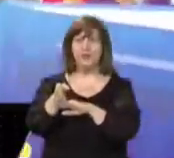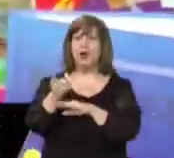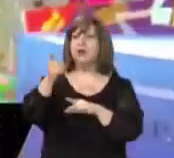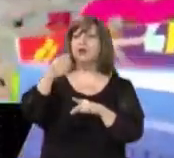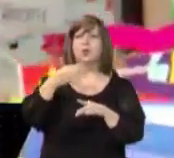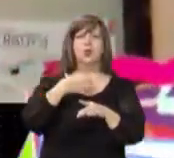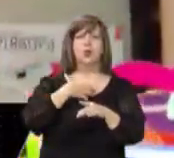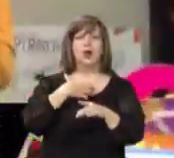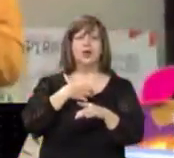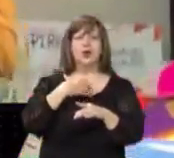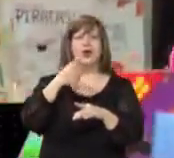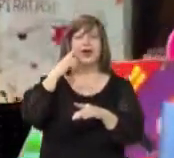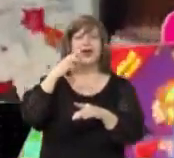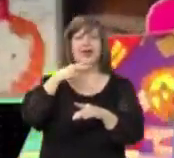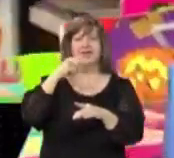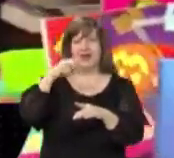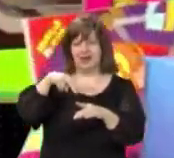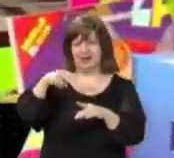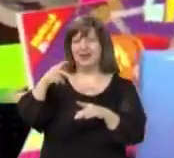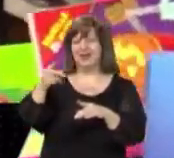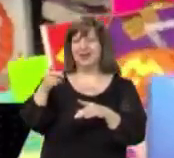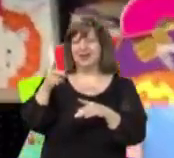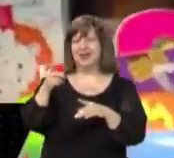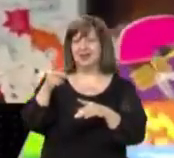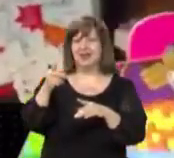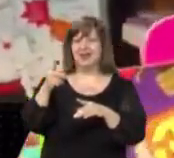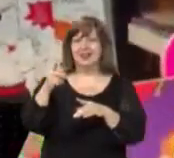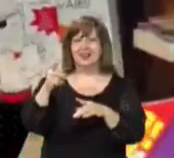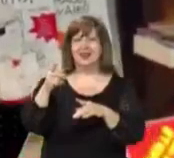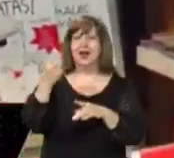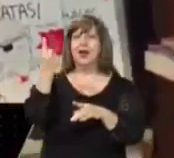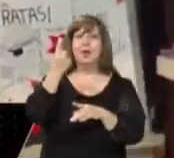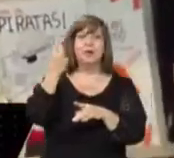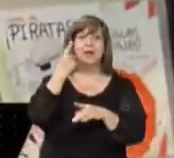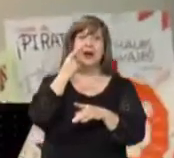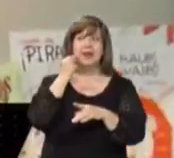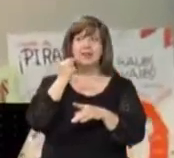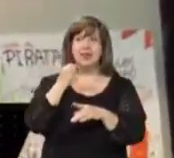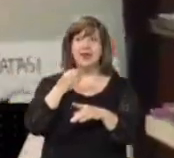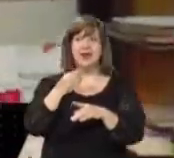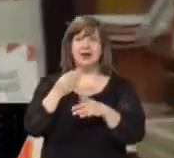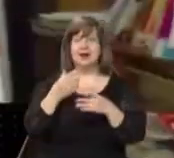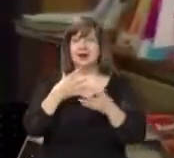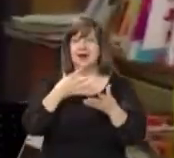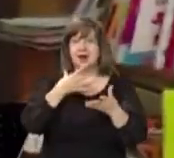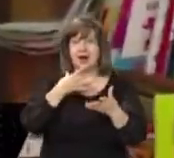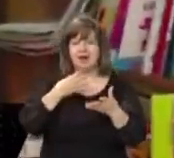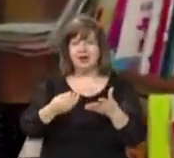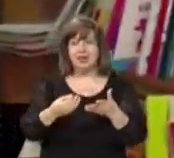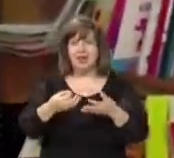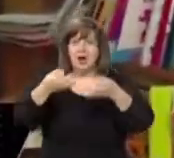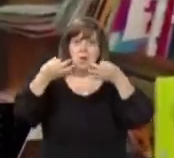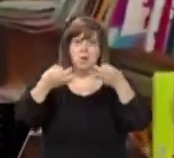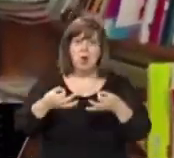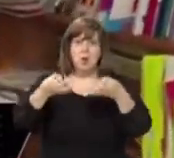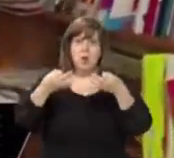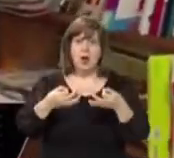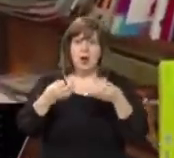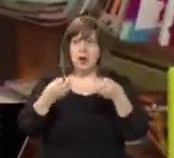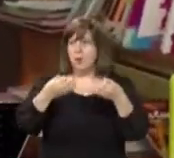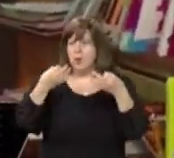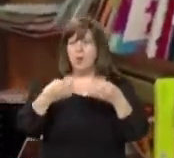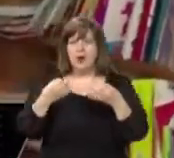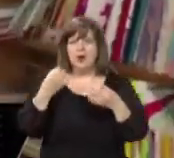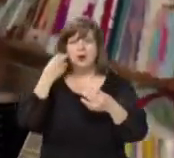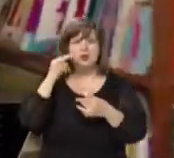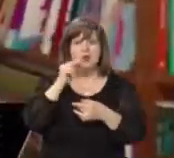Dueño de Iván Massey Libros, Iván Massey. Buenas, buenas. Primer día. Primer día y la verdad que fabulosos, contentos. Vos sabés